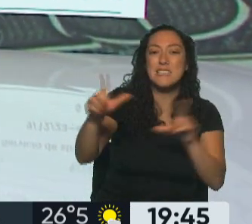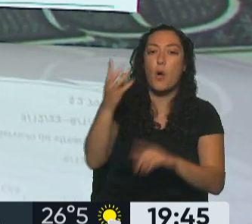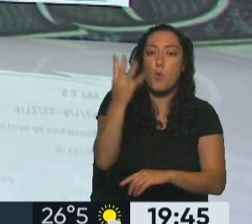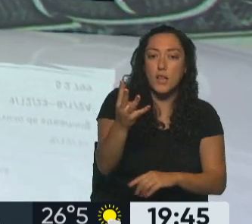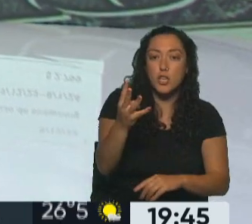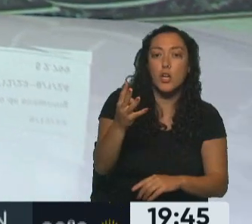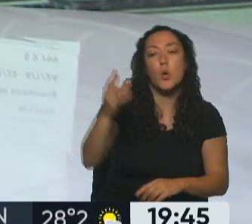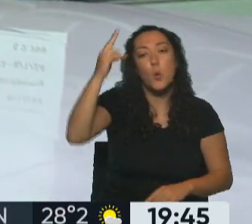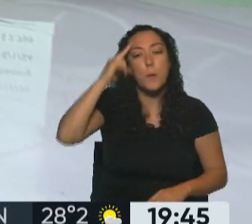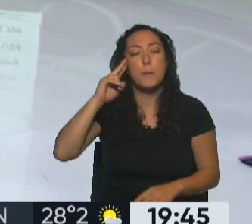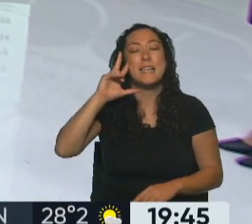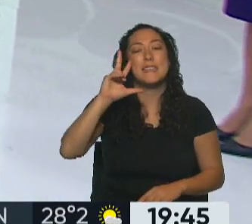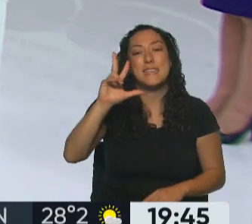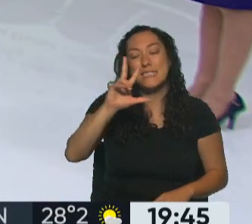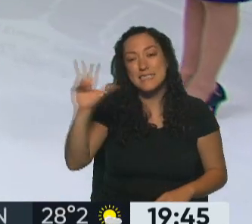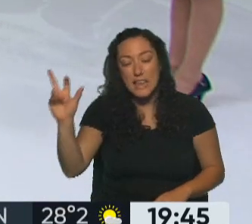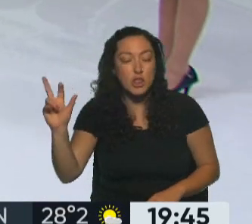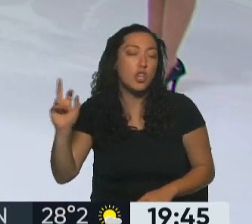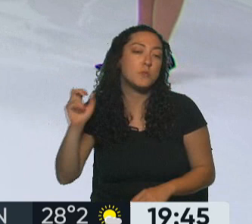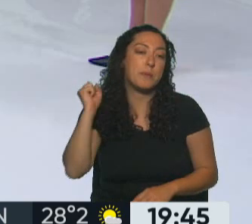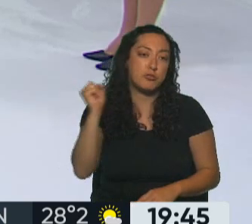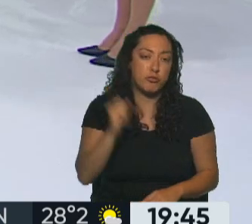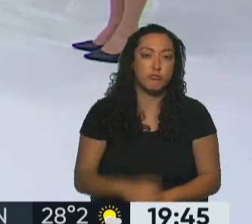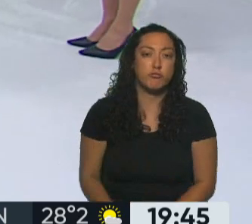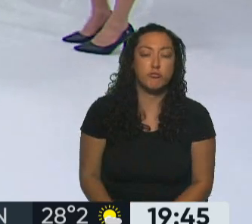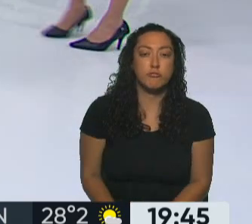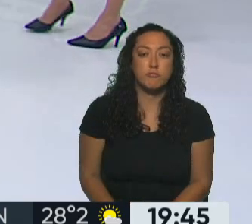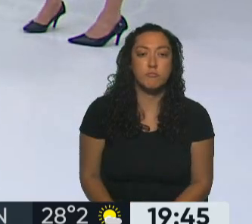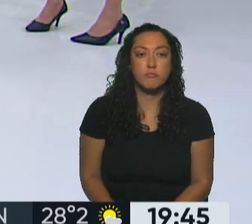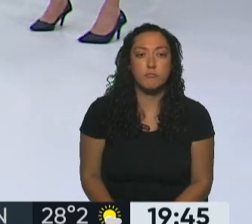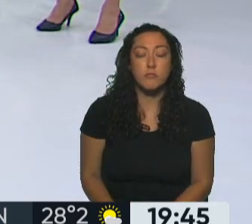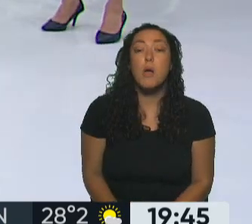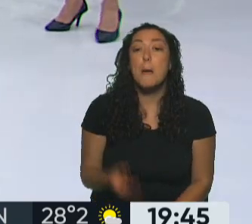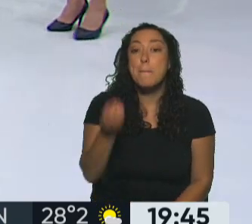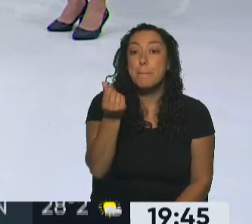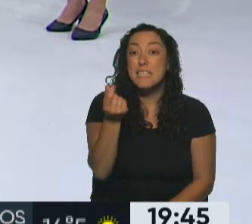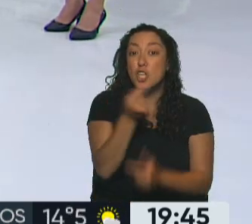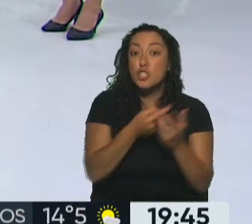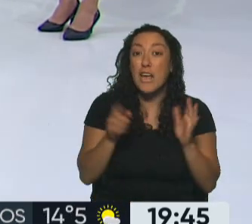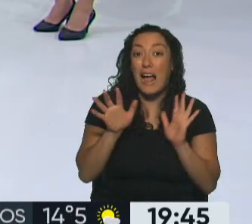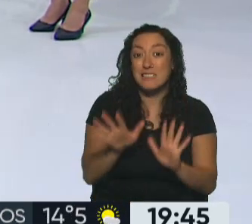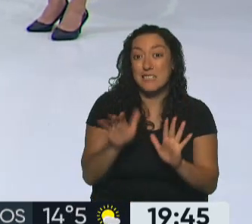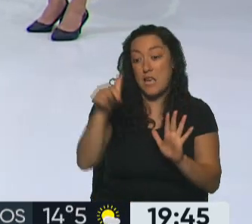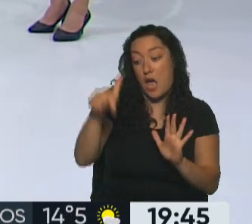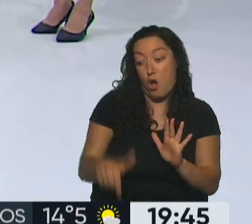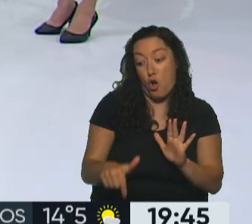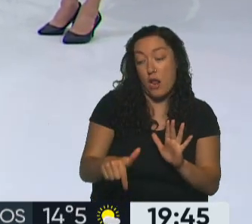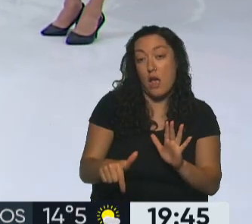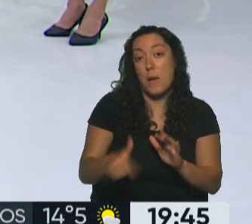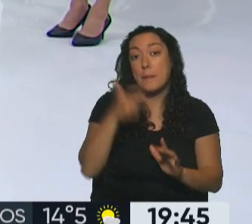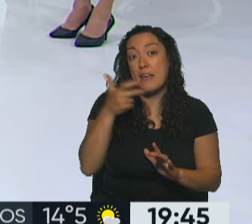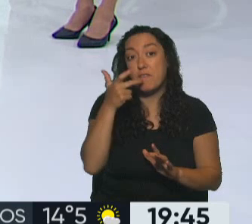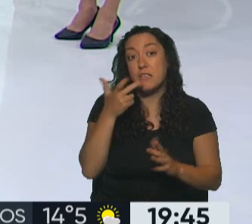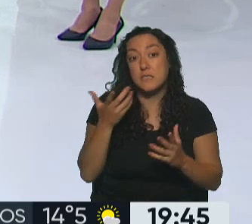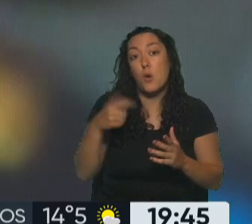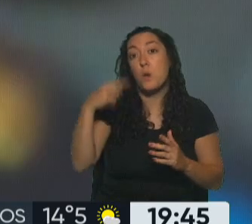llega a 9.300. Es muy importante saber que estos precios sí, hoy son así, pero quizás Netflix los puede